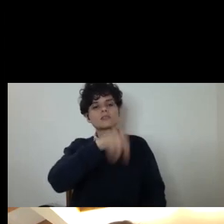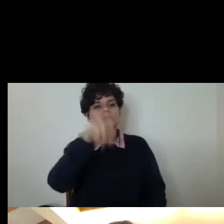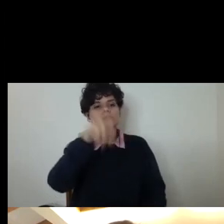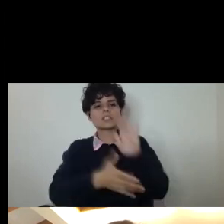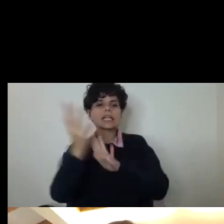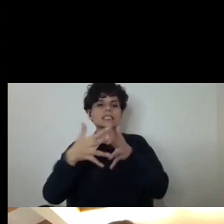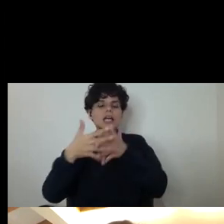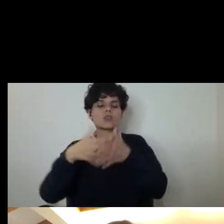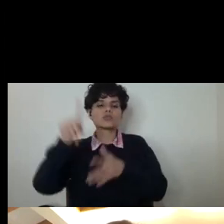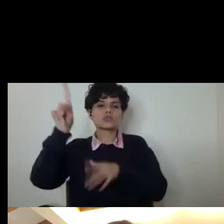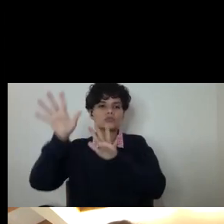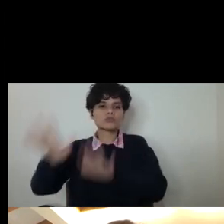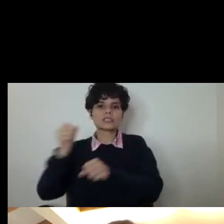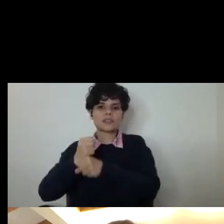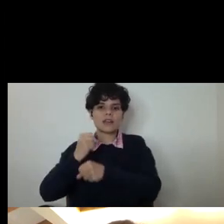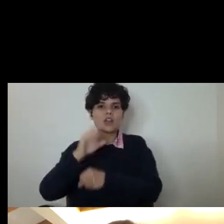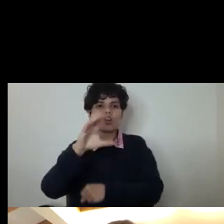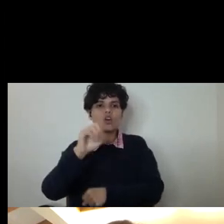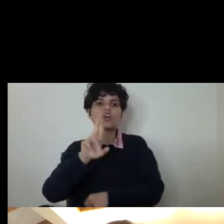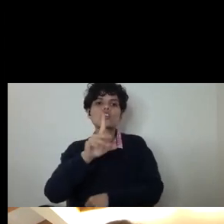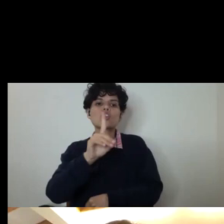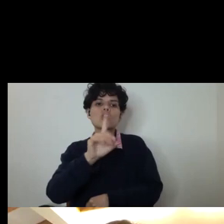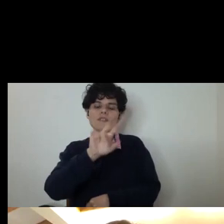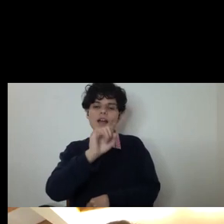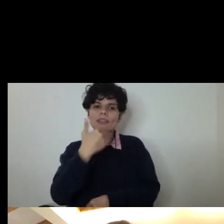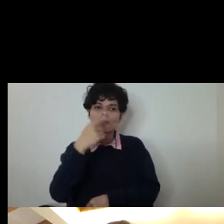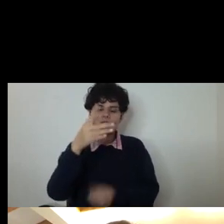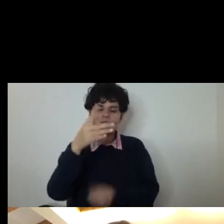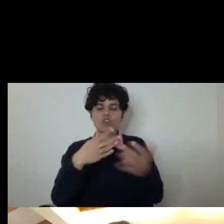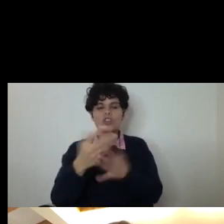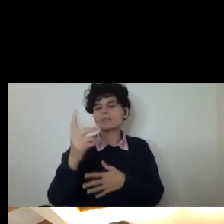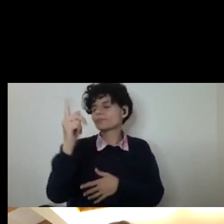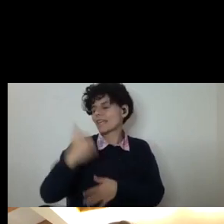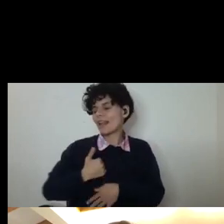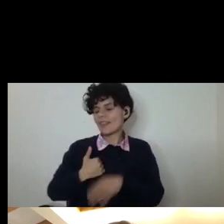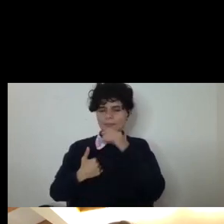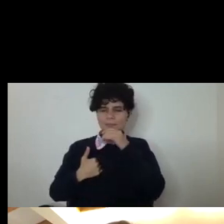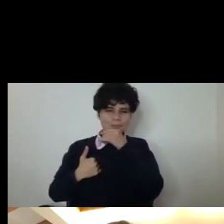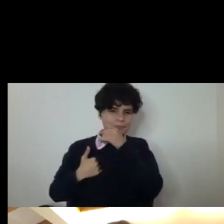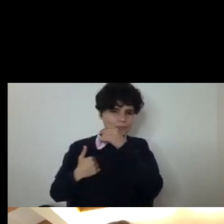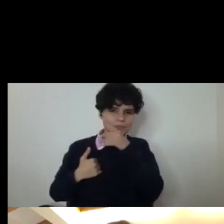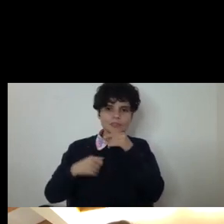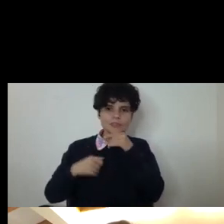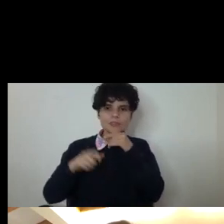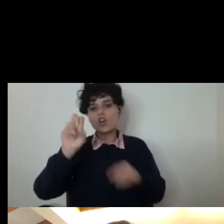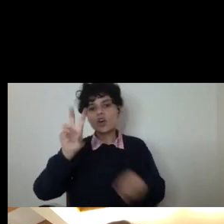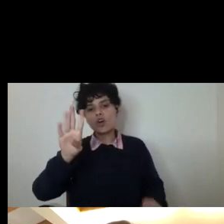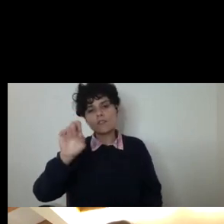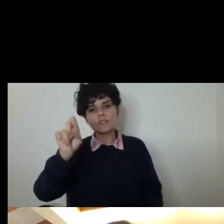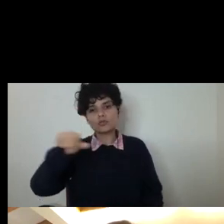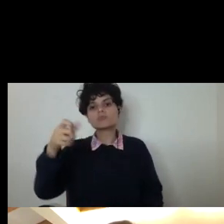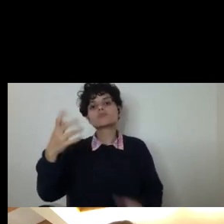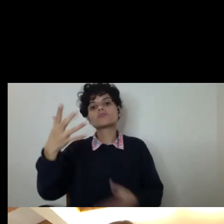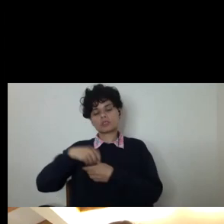con Alex Córdoba, que está haciendo también un postdoctorado ahora en Canadá, y con Pedro Lobo, que está haciendo su doctorado en nuestro grupo, y